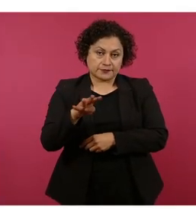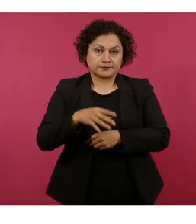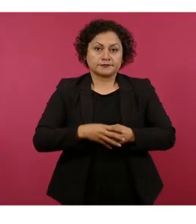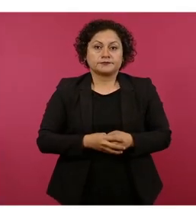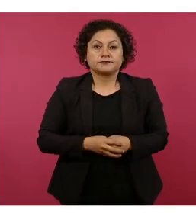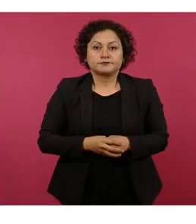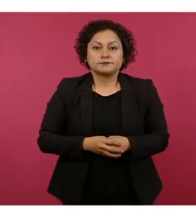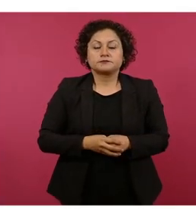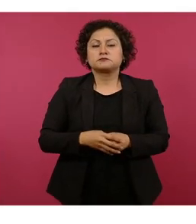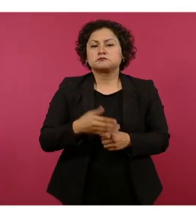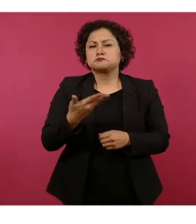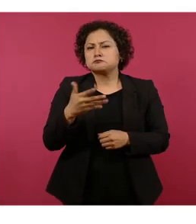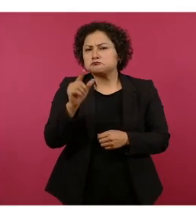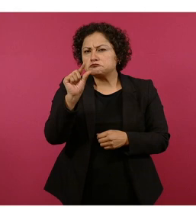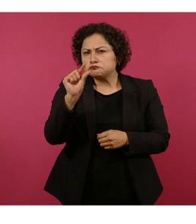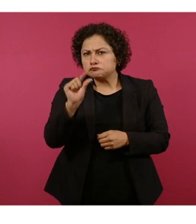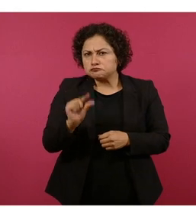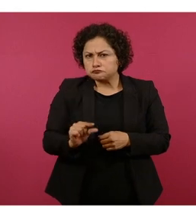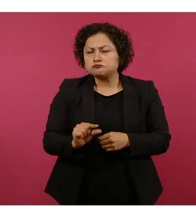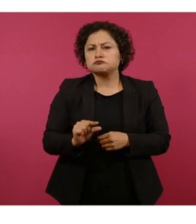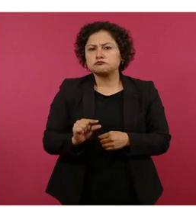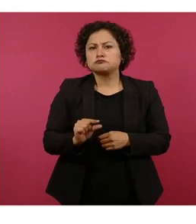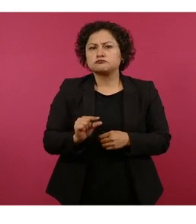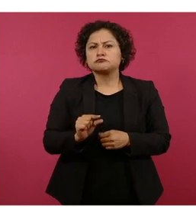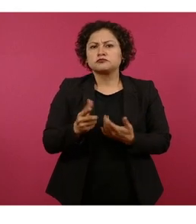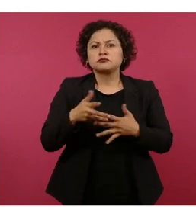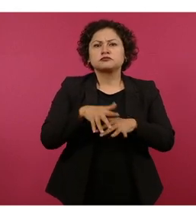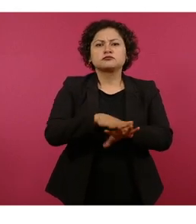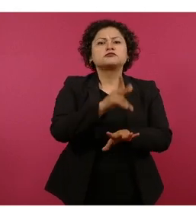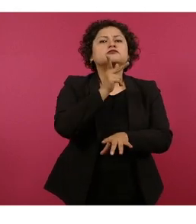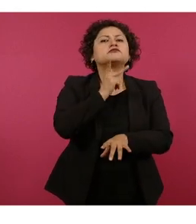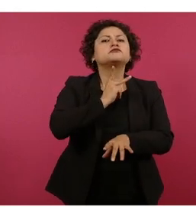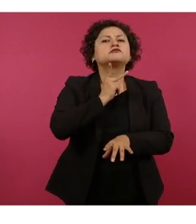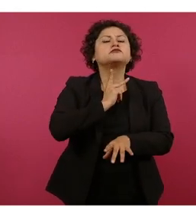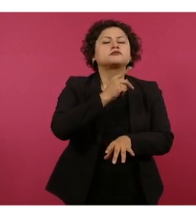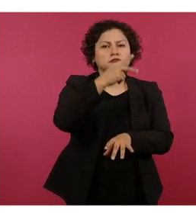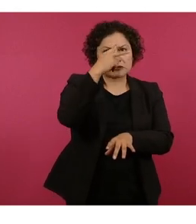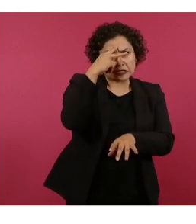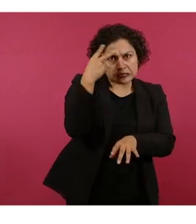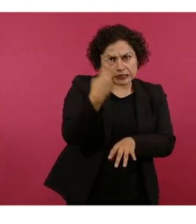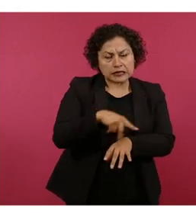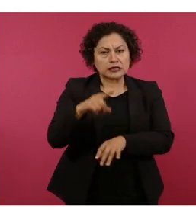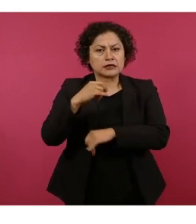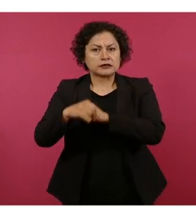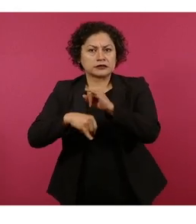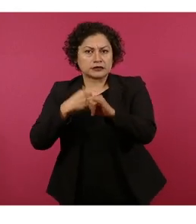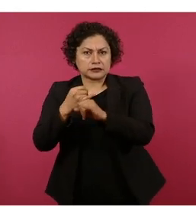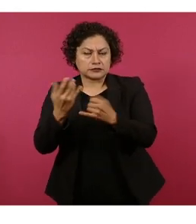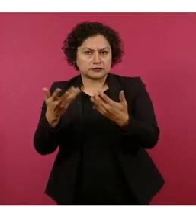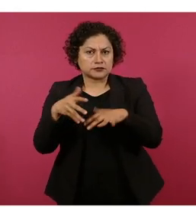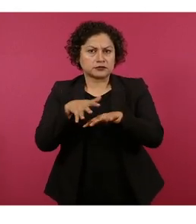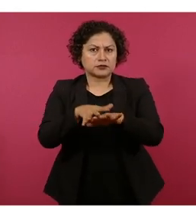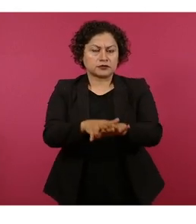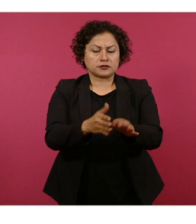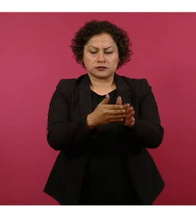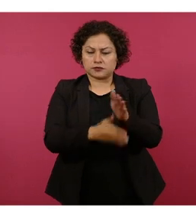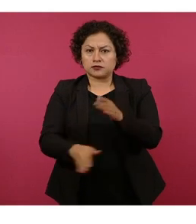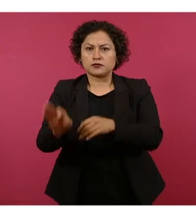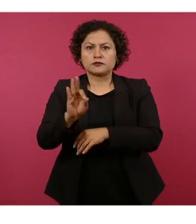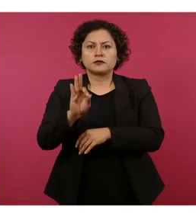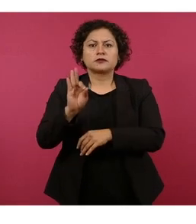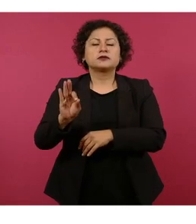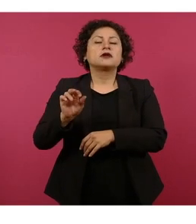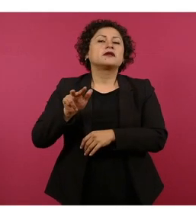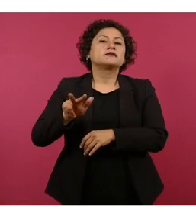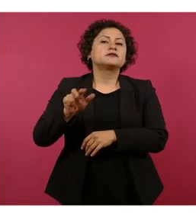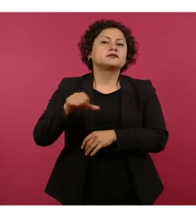tenemos una leve disminución en el precio de la mezcla mexicana en el mercado internacional en esta ocasión al al 18 de abril lo tuvimos lo